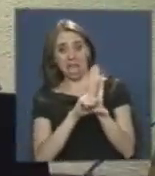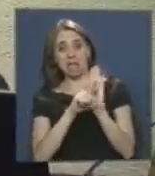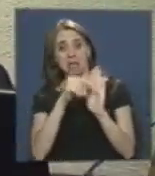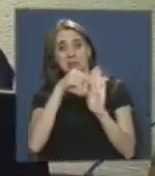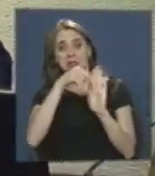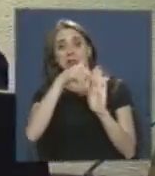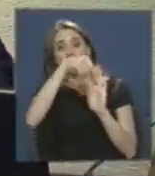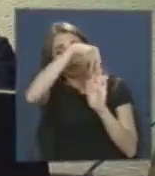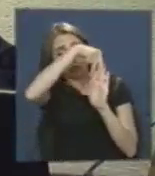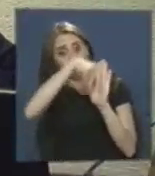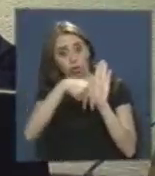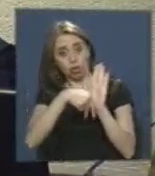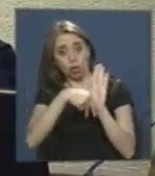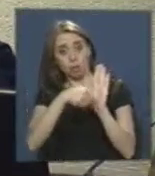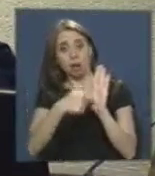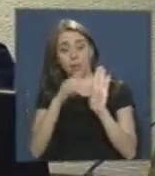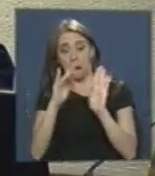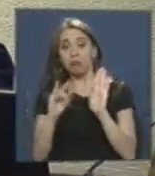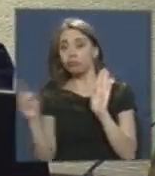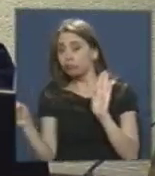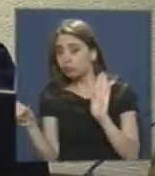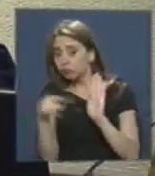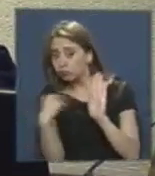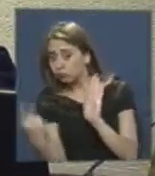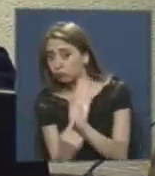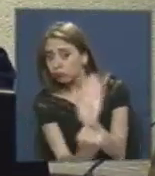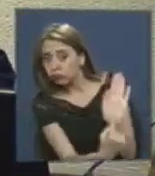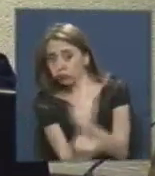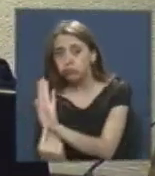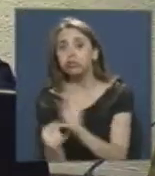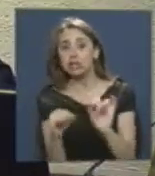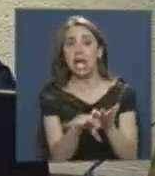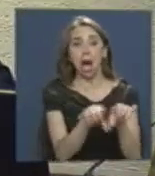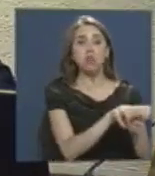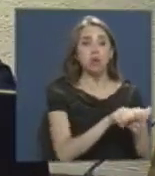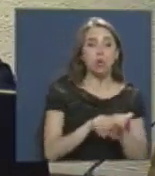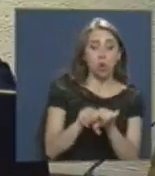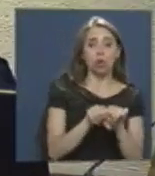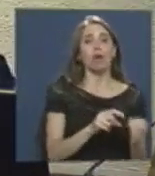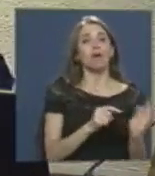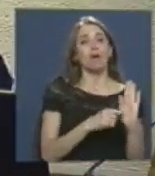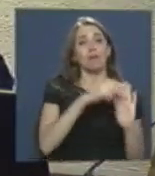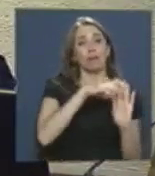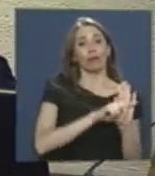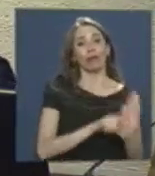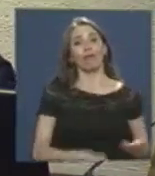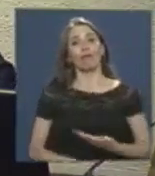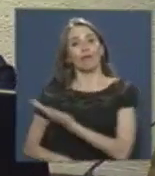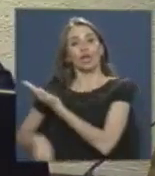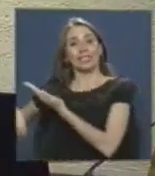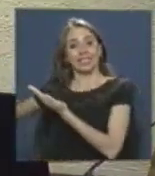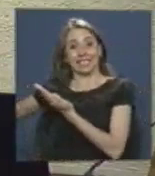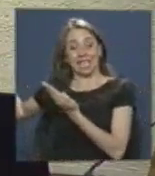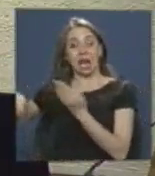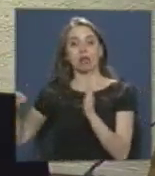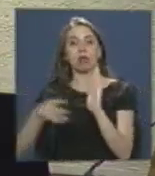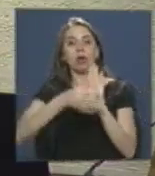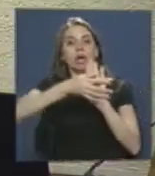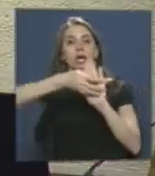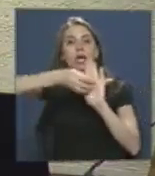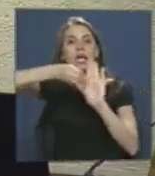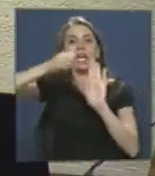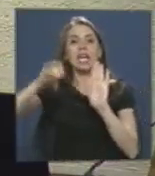son de consenso sin embargo el senado ha eliminado lo que a mi juicio